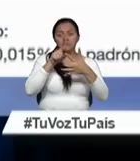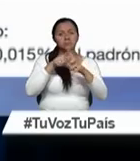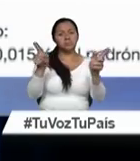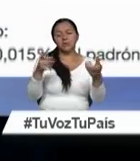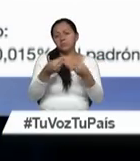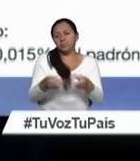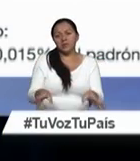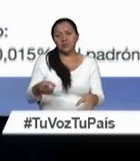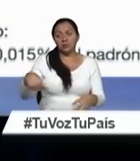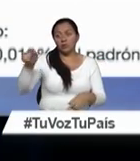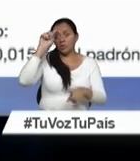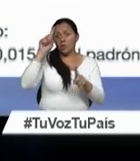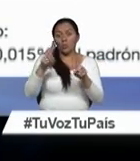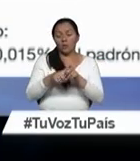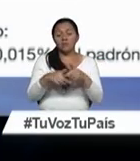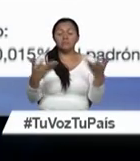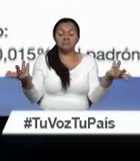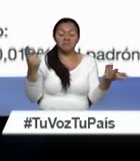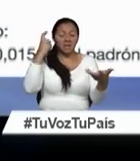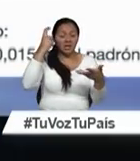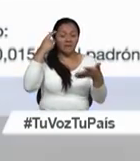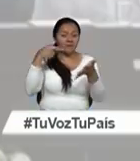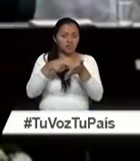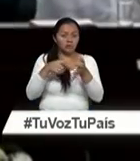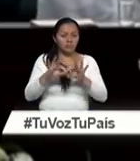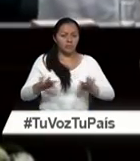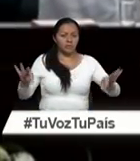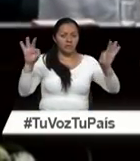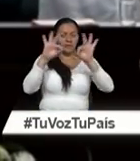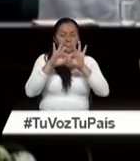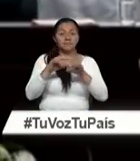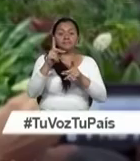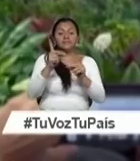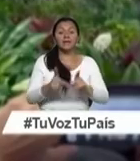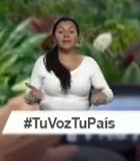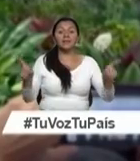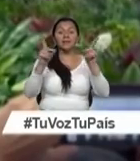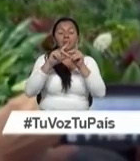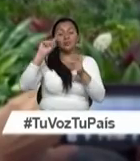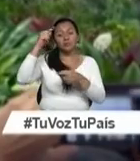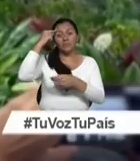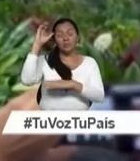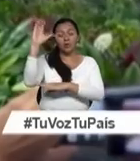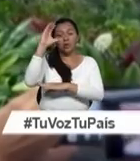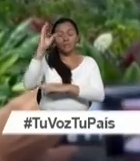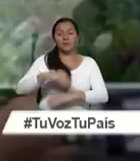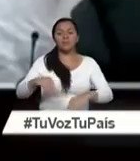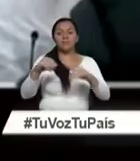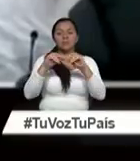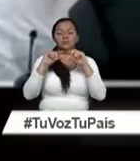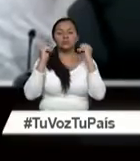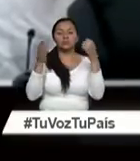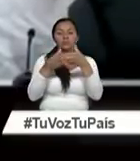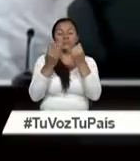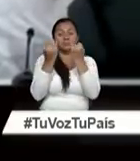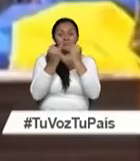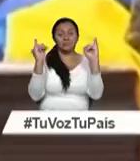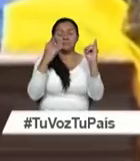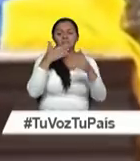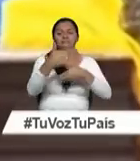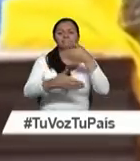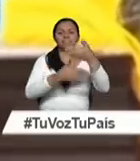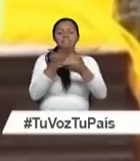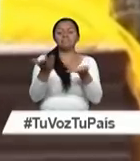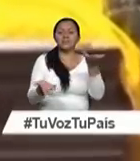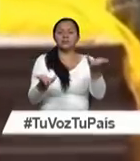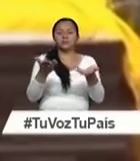los acuerdos, realmente para reflexionar. Según datos del gobierno colombiano y de organizaciones independientes, estiman